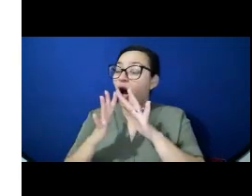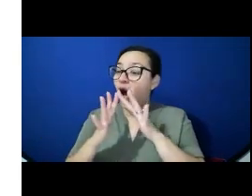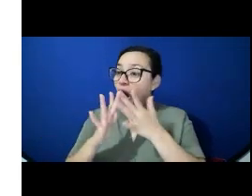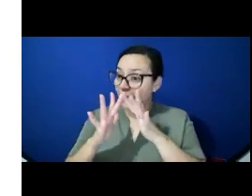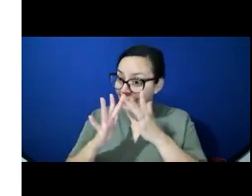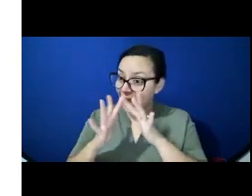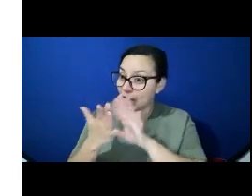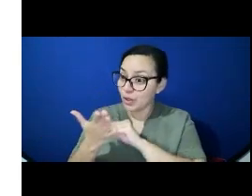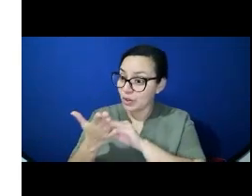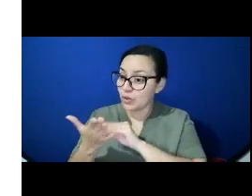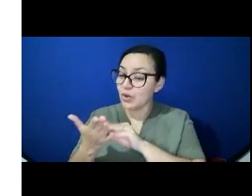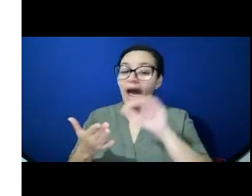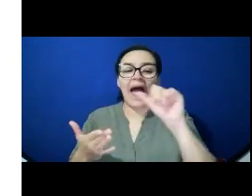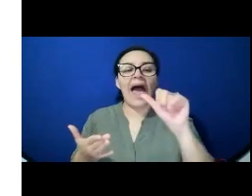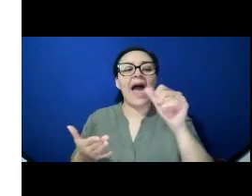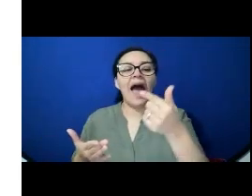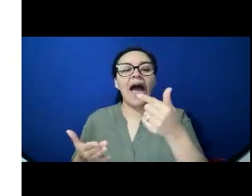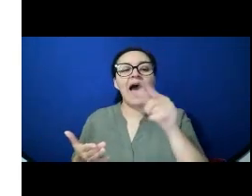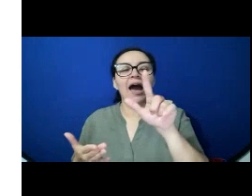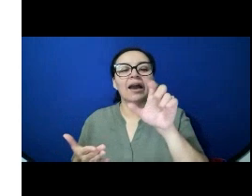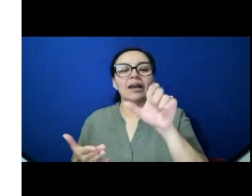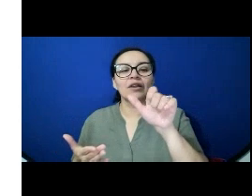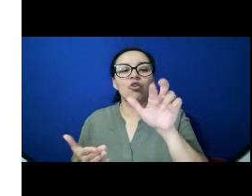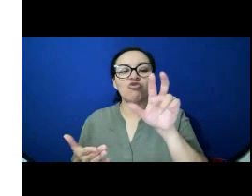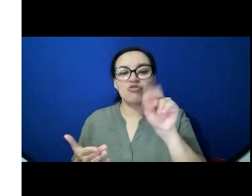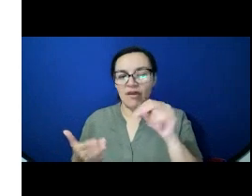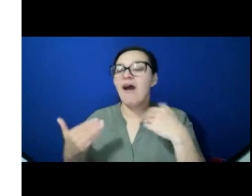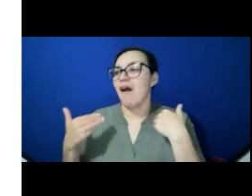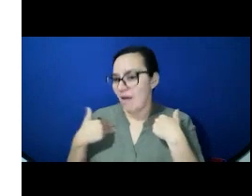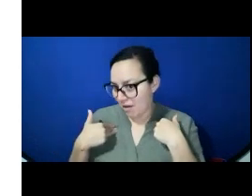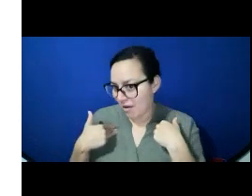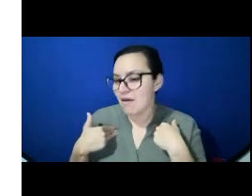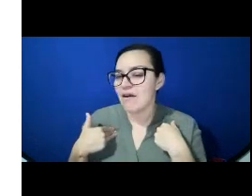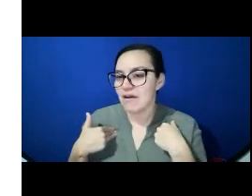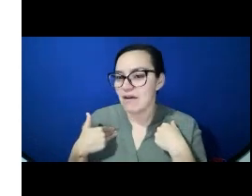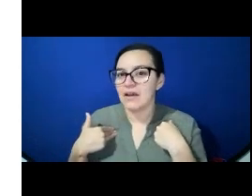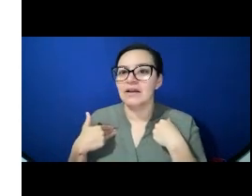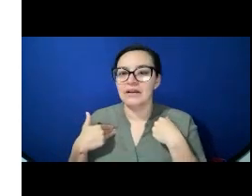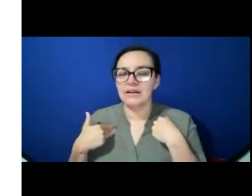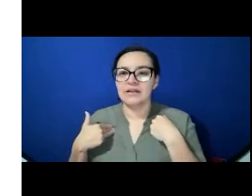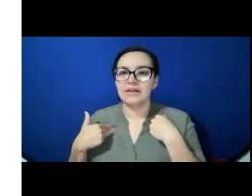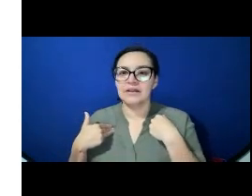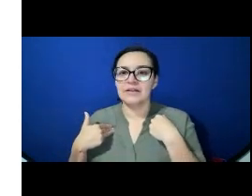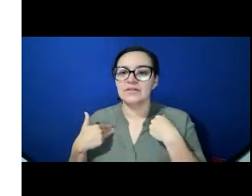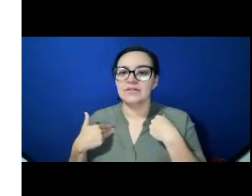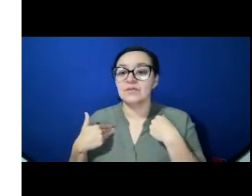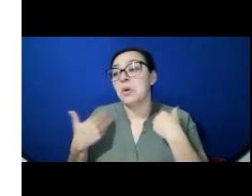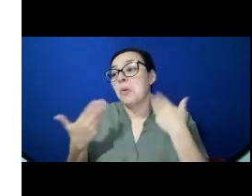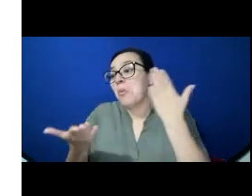hay un programa en línea de aprendizaje